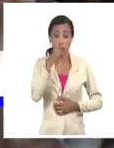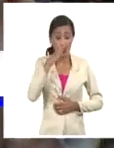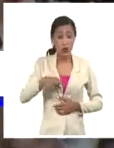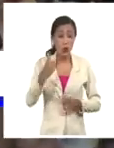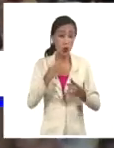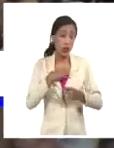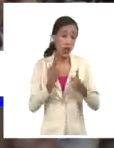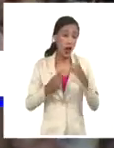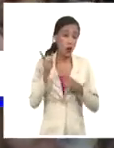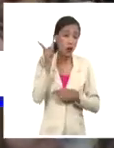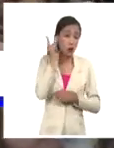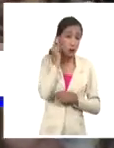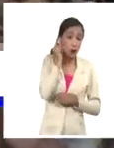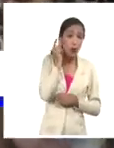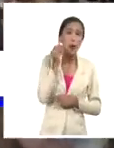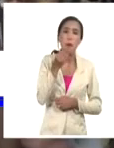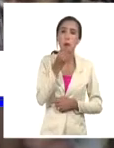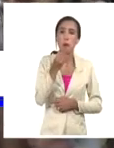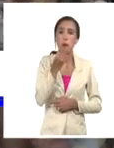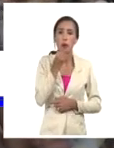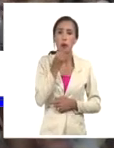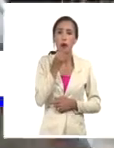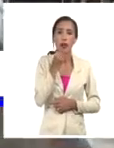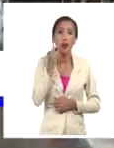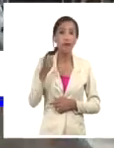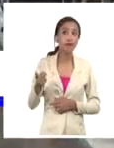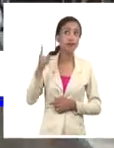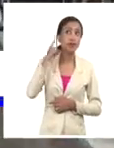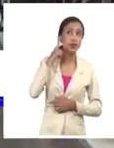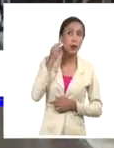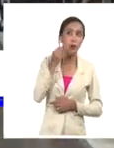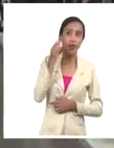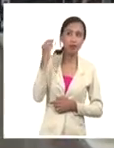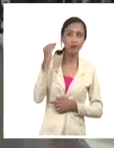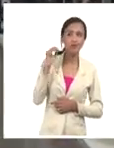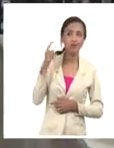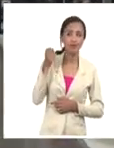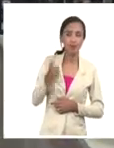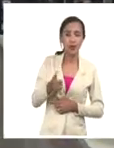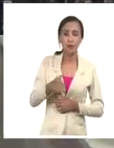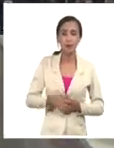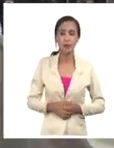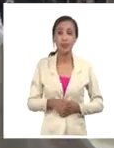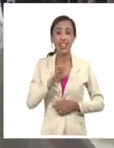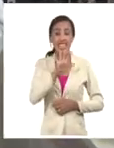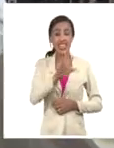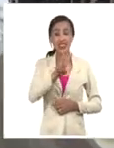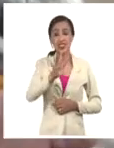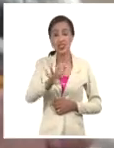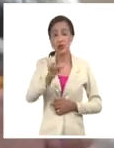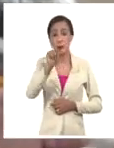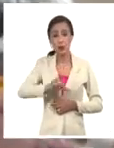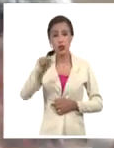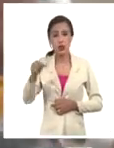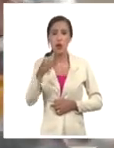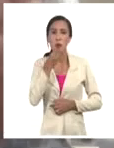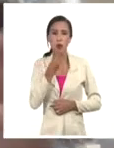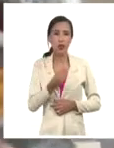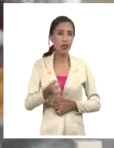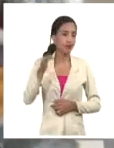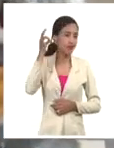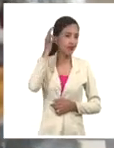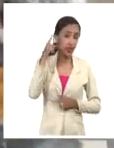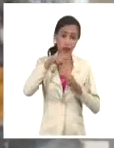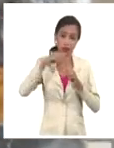alguna discapacidad se puedan equilibrar en el conocimiento. En un cuarto de siglo, 525 personas se han beneficiado de la más